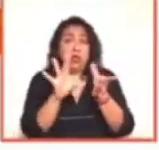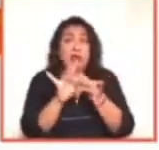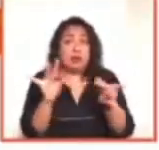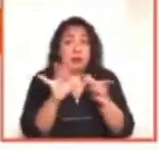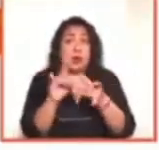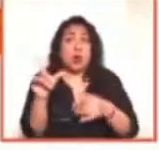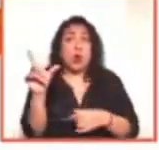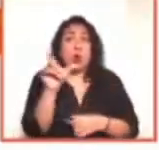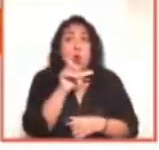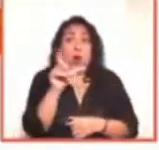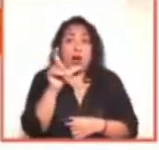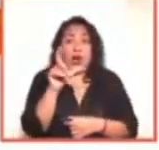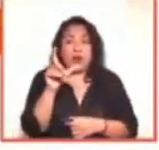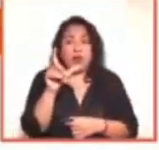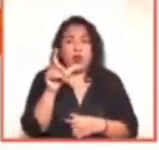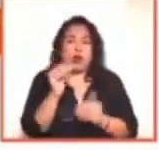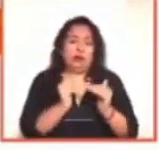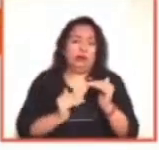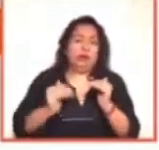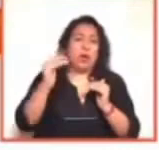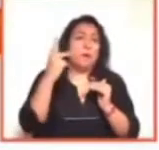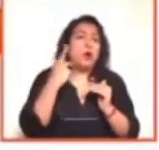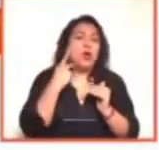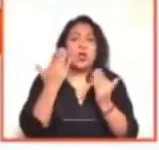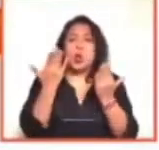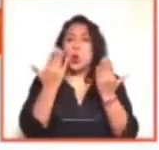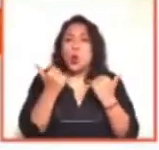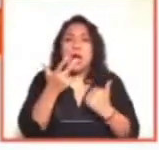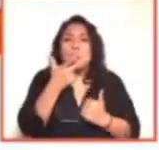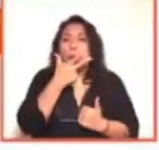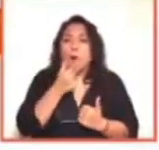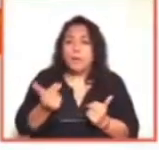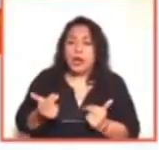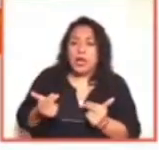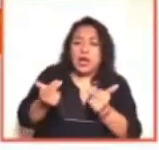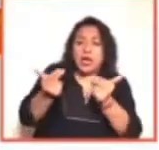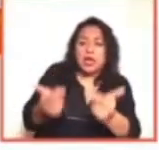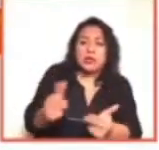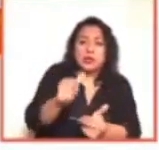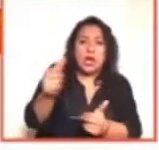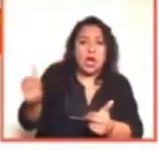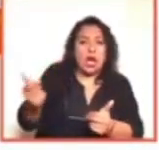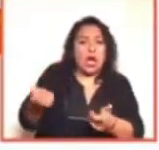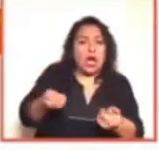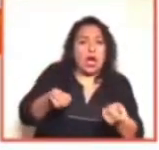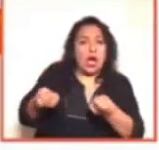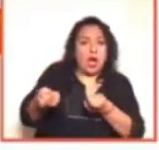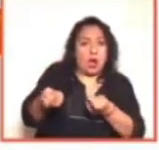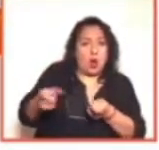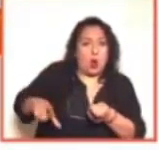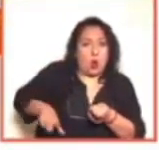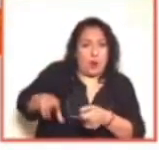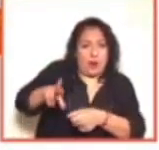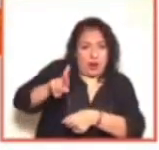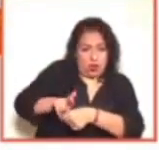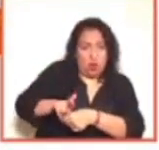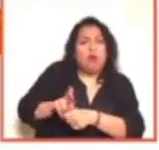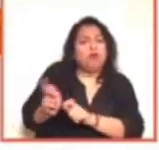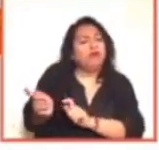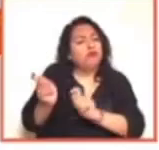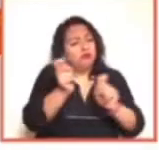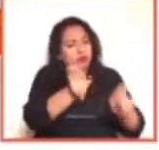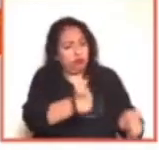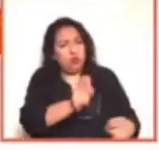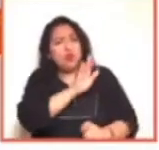la estructura política no había un varón que heredara al gobernante, podían dar